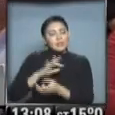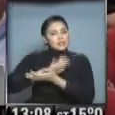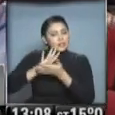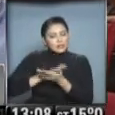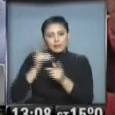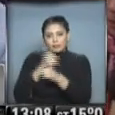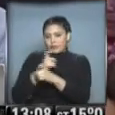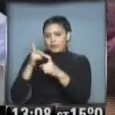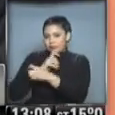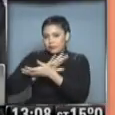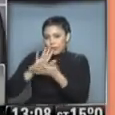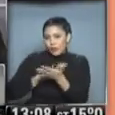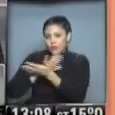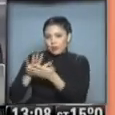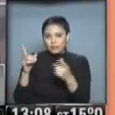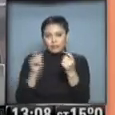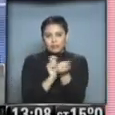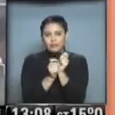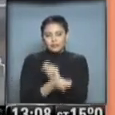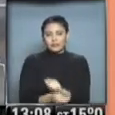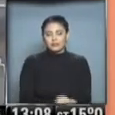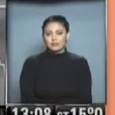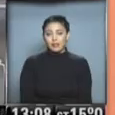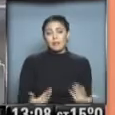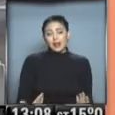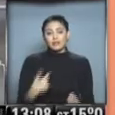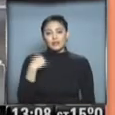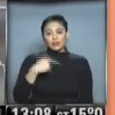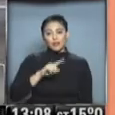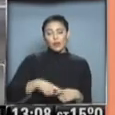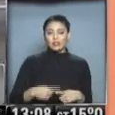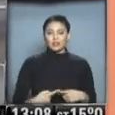constantemente porque para eso nos dedicamos a la vida política